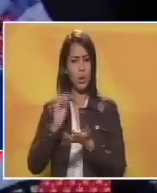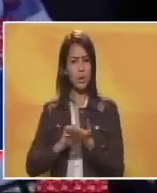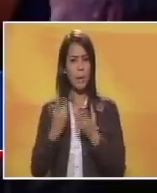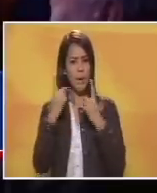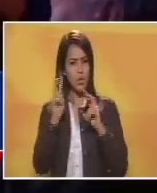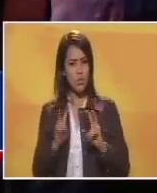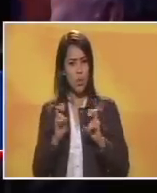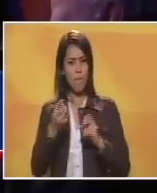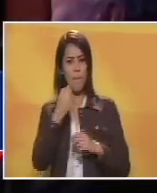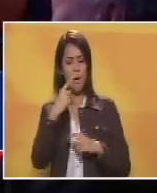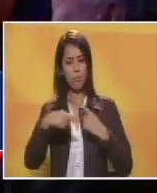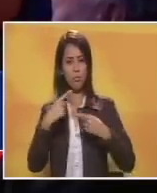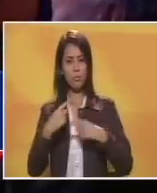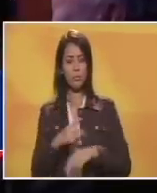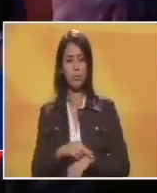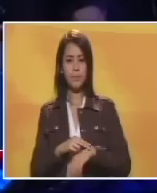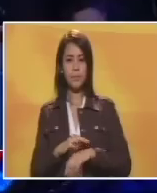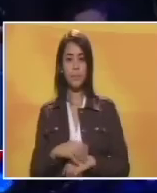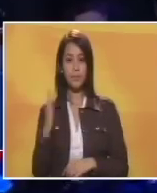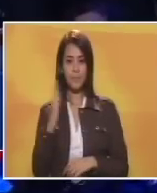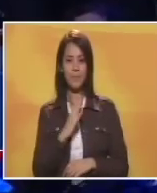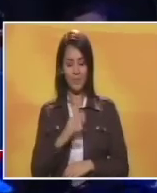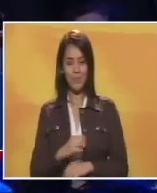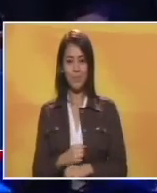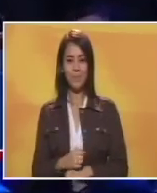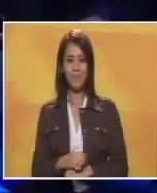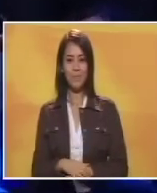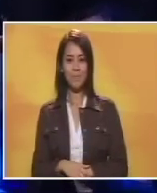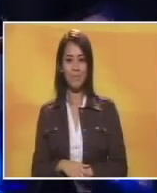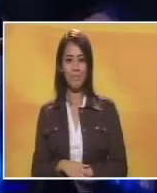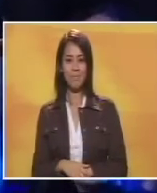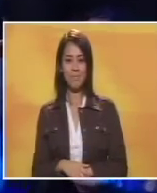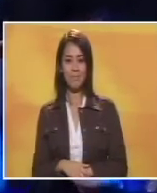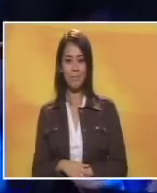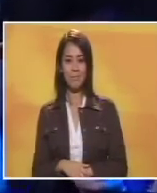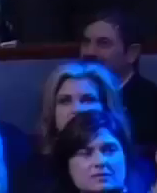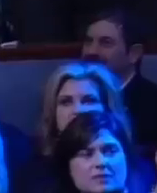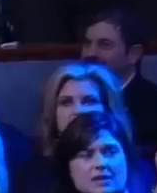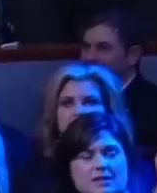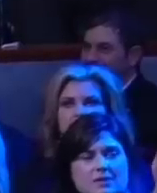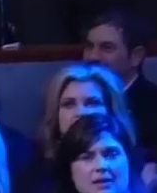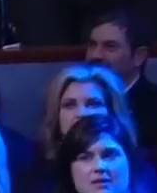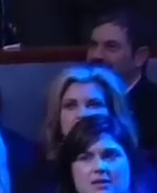nuevos tratamientos médicos. Los detalles se los contamos al regreso, no se aparten, ya volvemos.